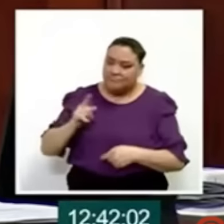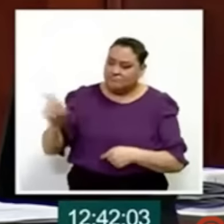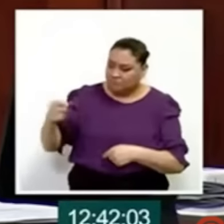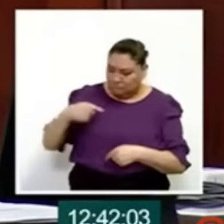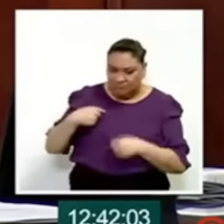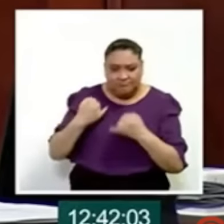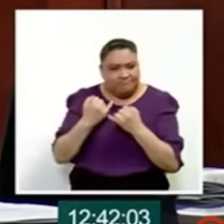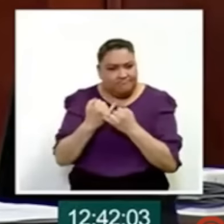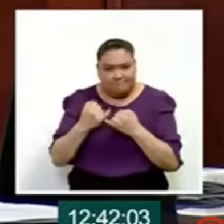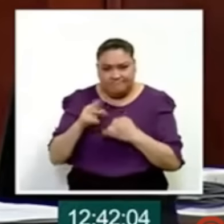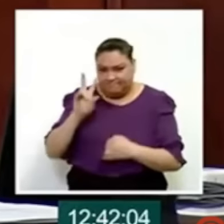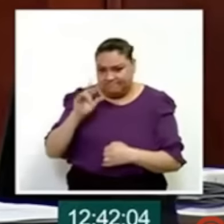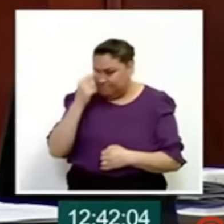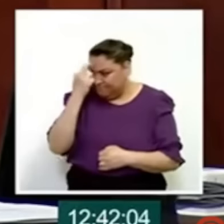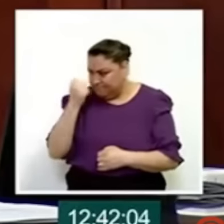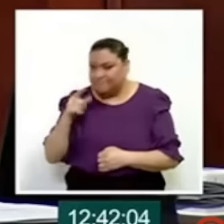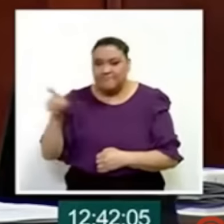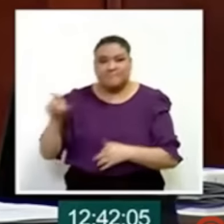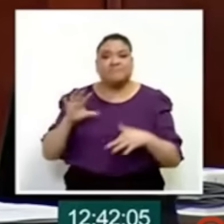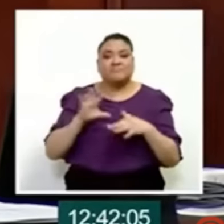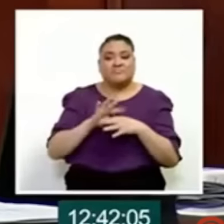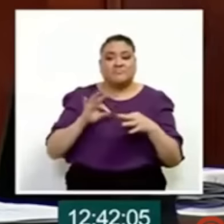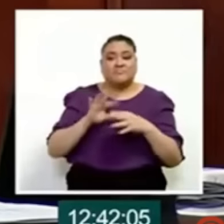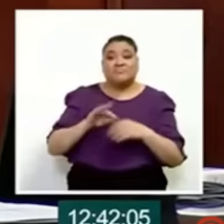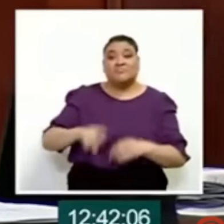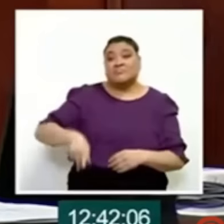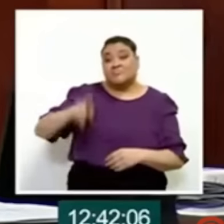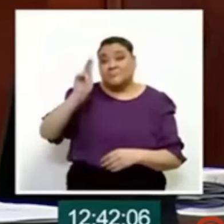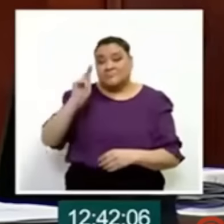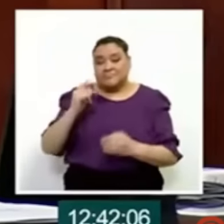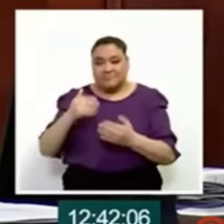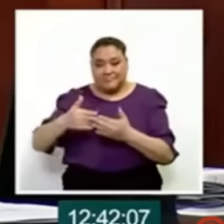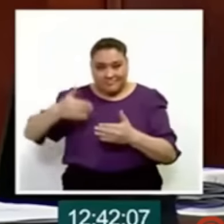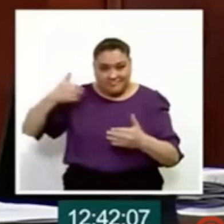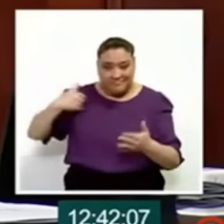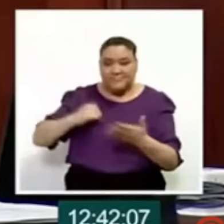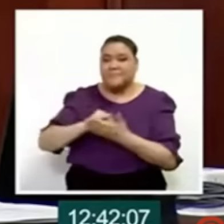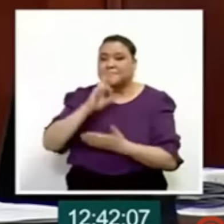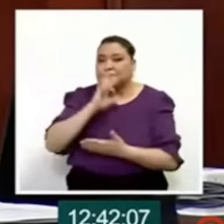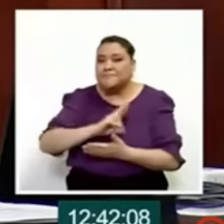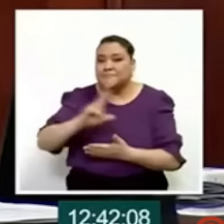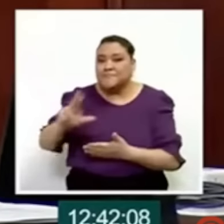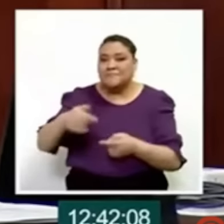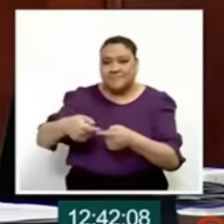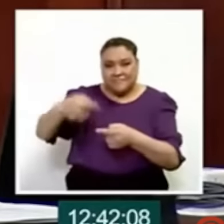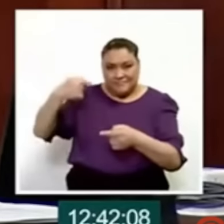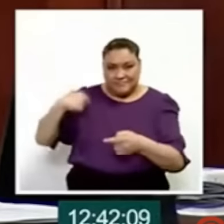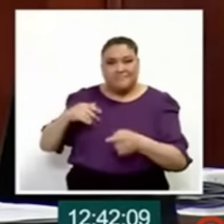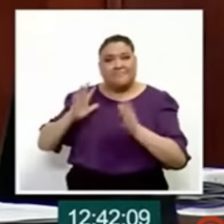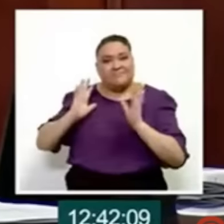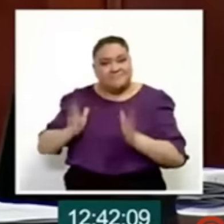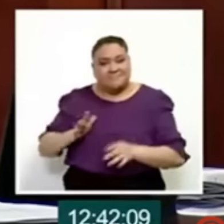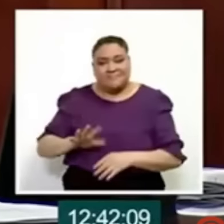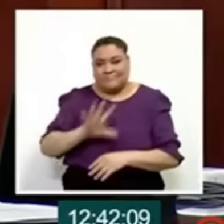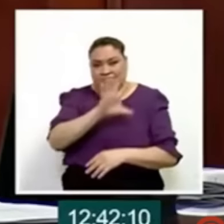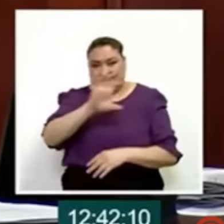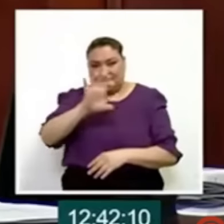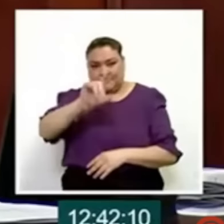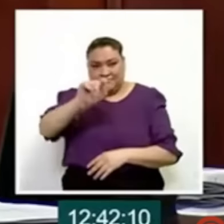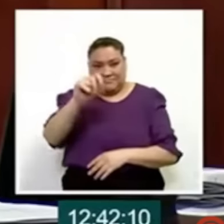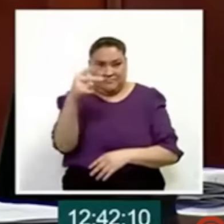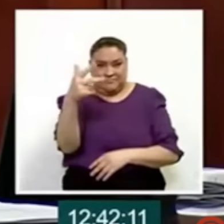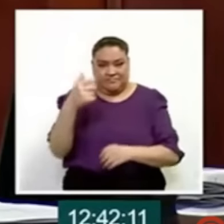Vicente. Una Suprema Corte, su nombre lo dice, pues es un altísimo tribunal, un tribunal muy